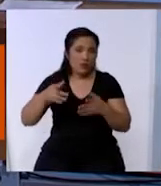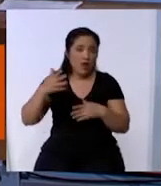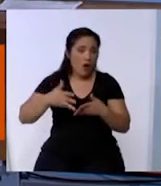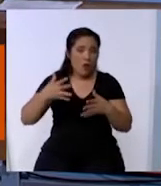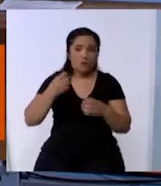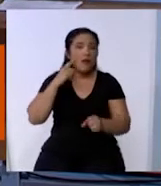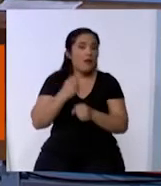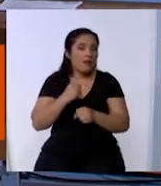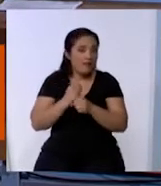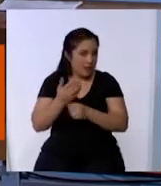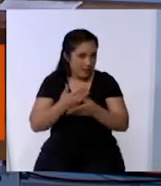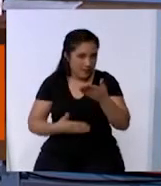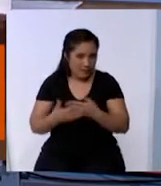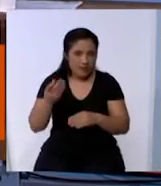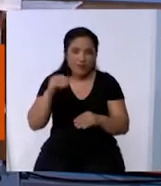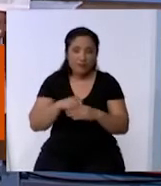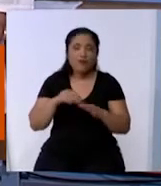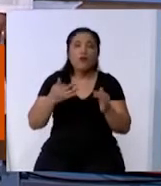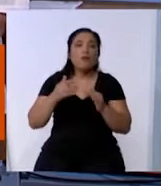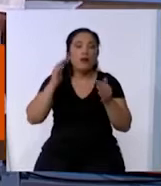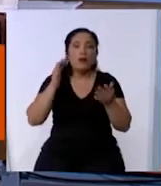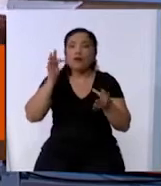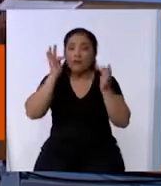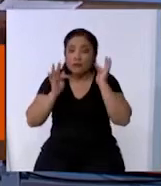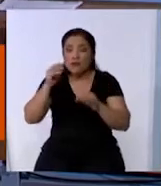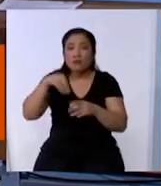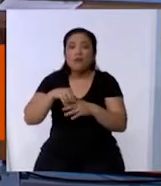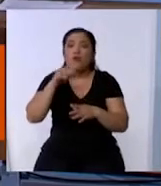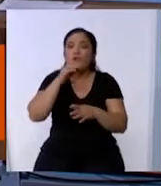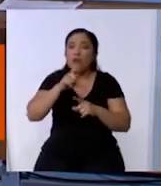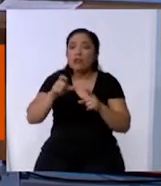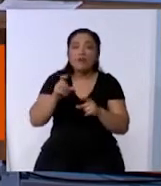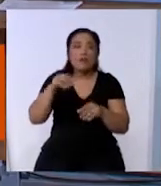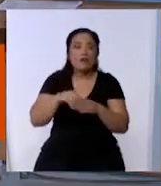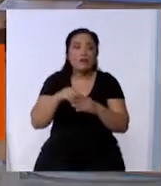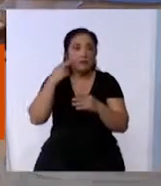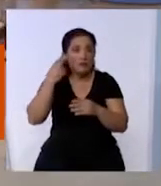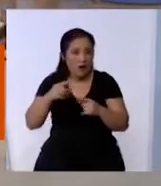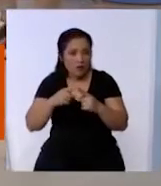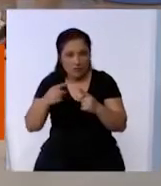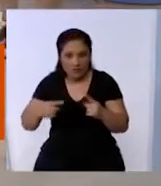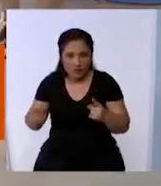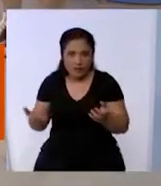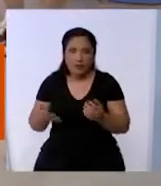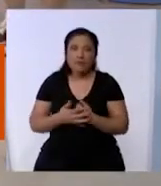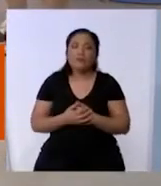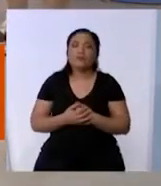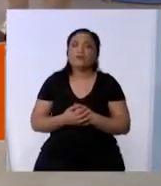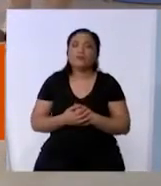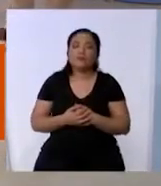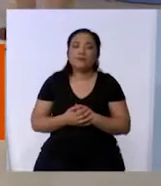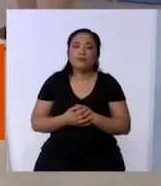nosotros trabajamos desde la física para poder comprender a este fenómeno de la materia. Genial, profe. ¿Por qué usamos